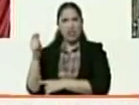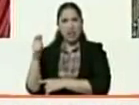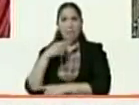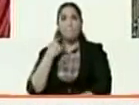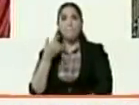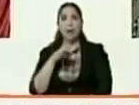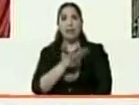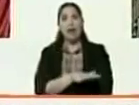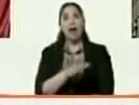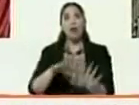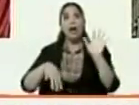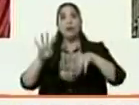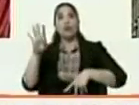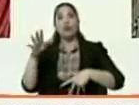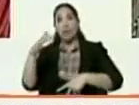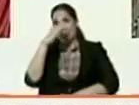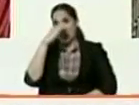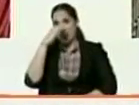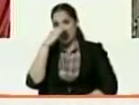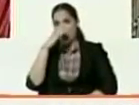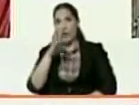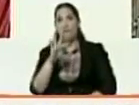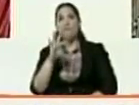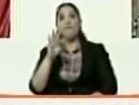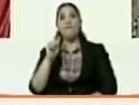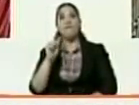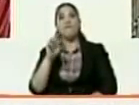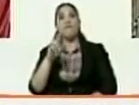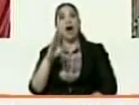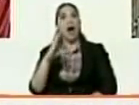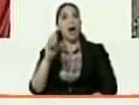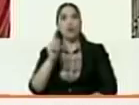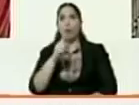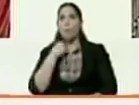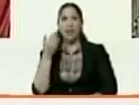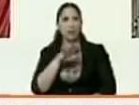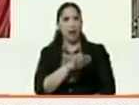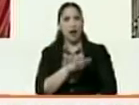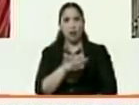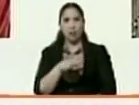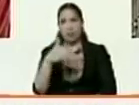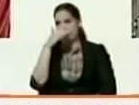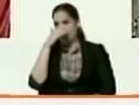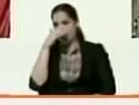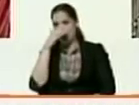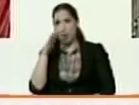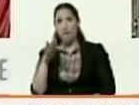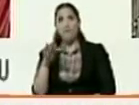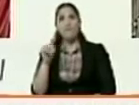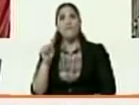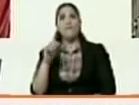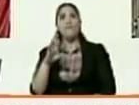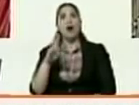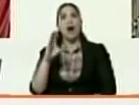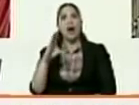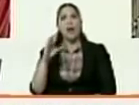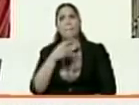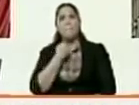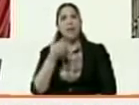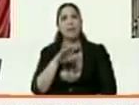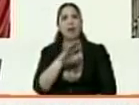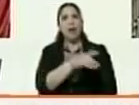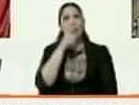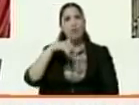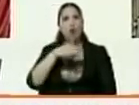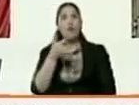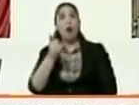14 guerrilleros de la FARC, no mataron ningunos guerrilleros de la FARC, mataron fue al pueblo, entre los